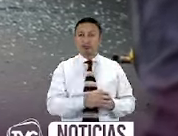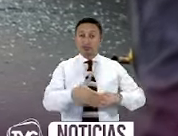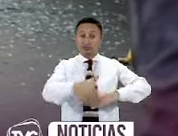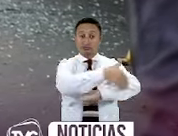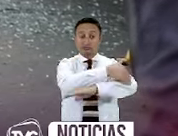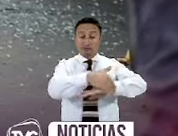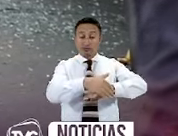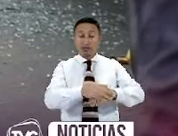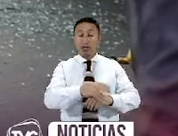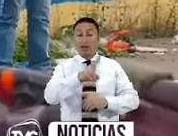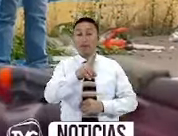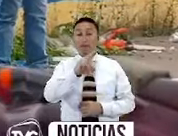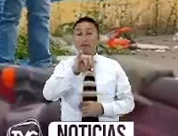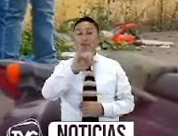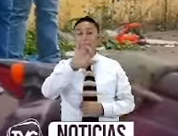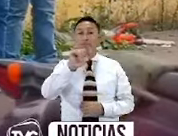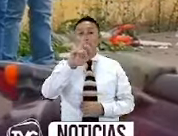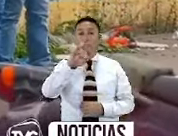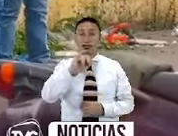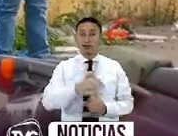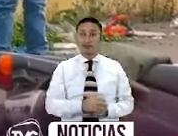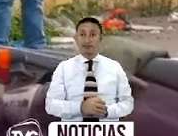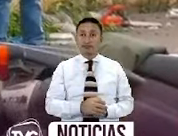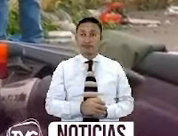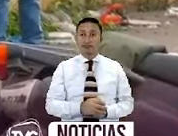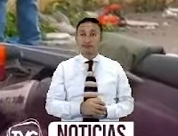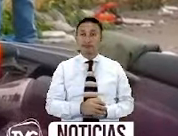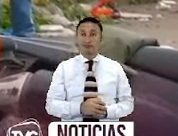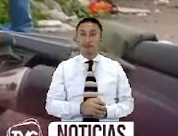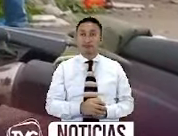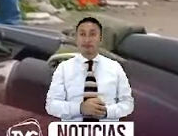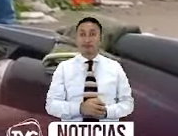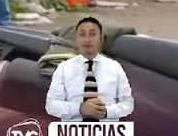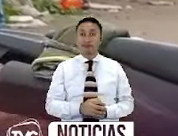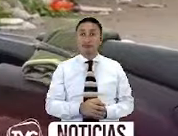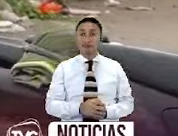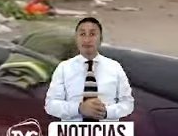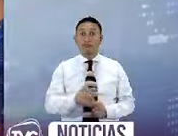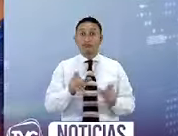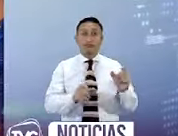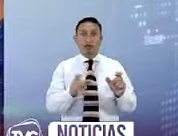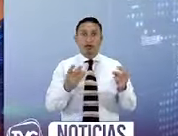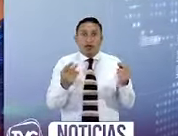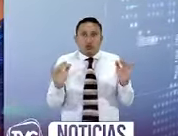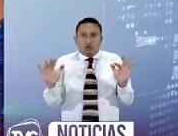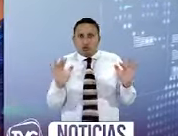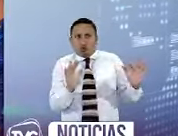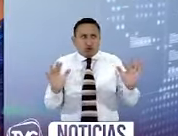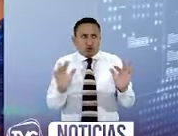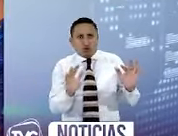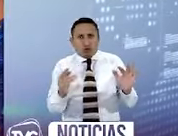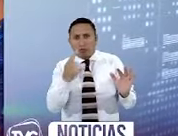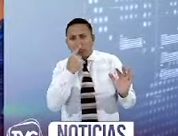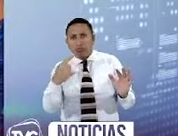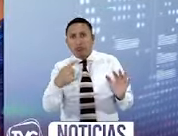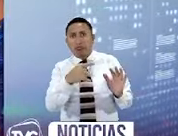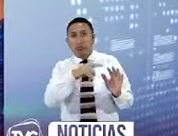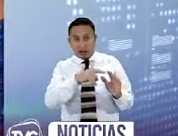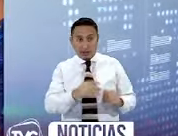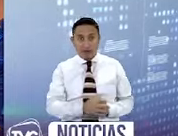Viteri Gamboa, en la ciudadela Las Piñas. De pronto la multitud se aglomeró en los alrededores de esta camioneta en la que